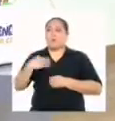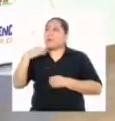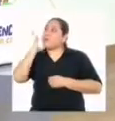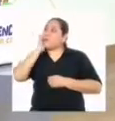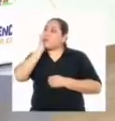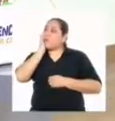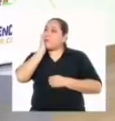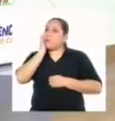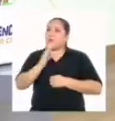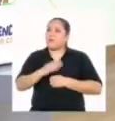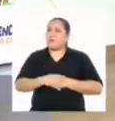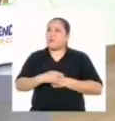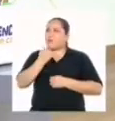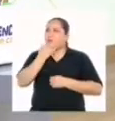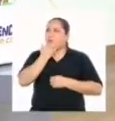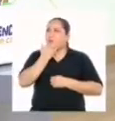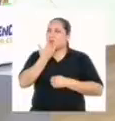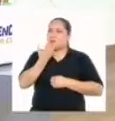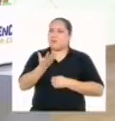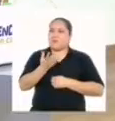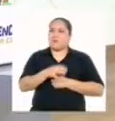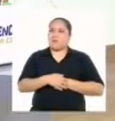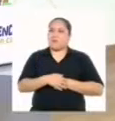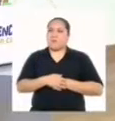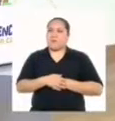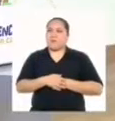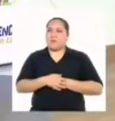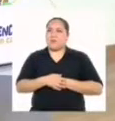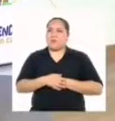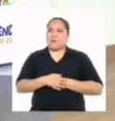Es mi mamá. ¿Qué habrá pasado?